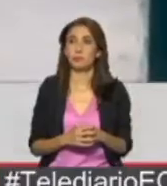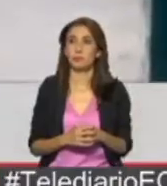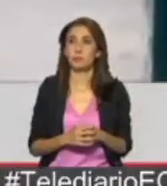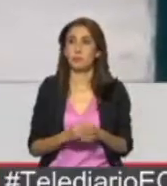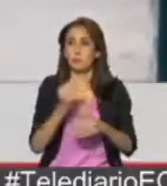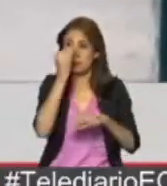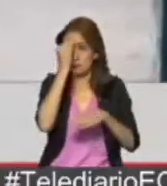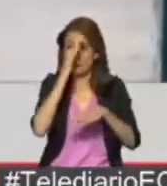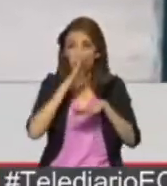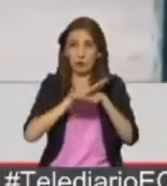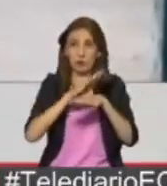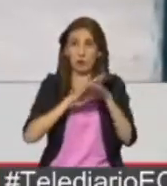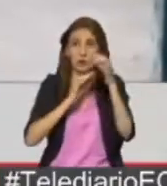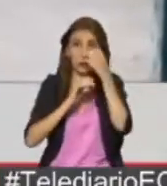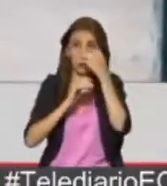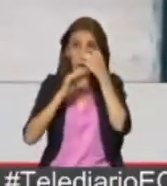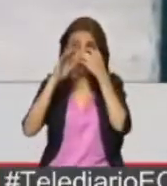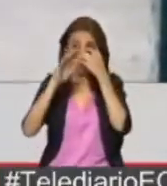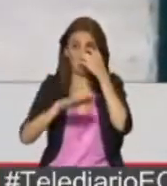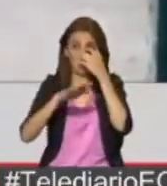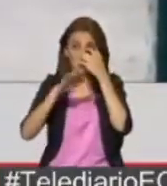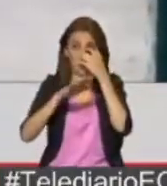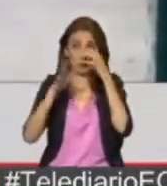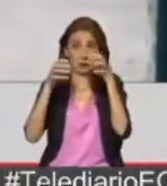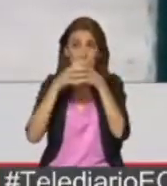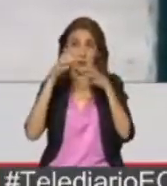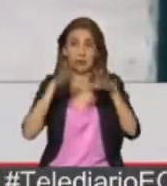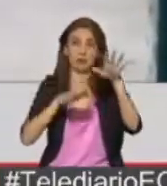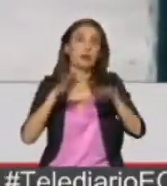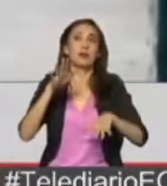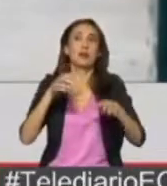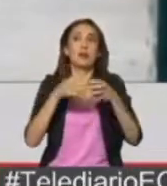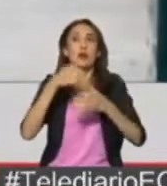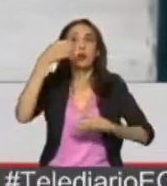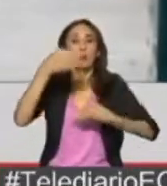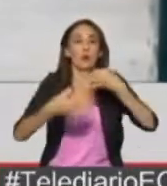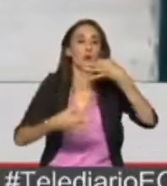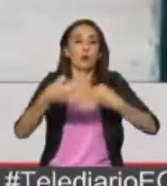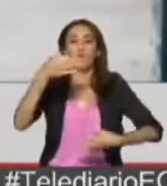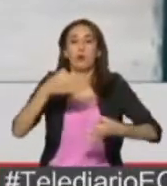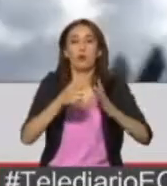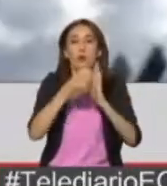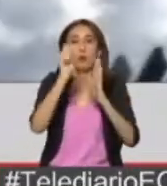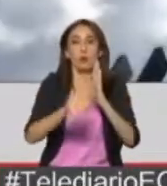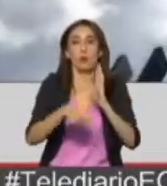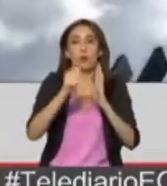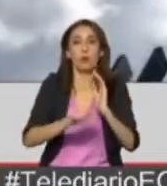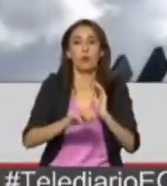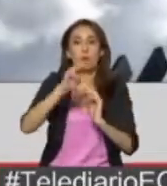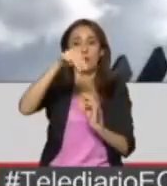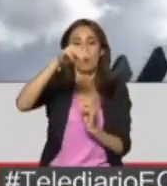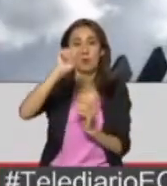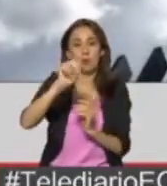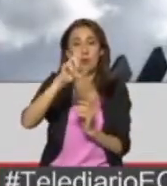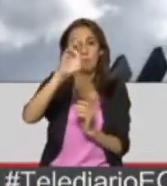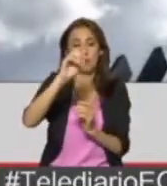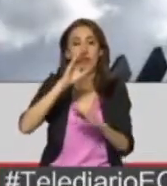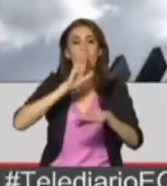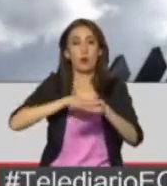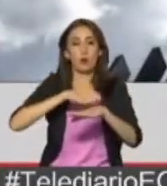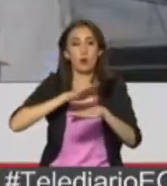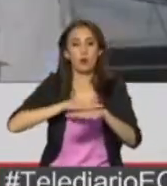Buenas tardes, así es, hace pocos minutos el Tribunal Penal de la Corte Nacional de Justicia, presidido por el juez Marco Rodríguez, declaró culpable a